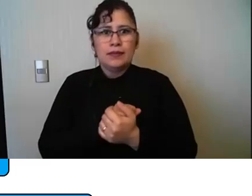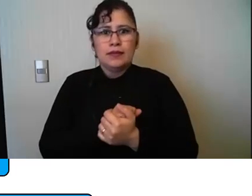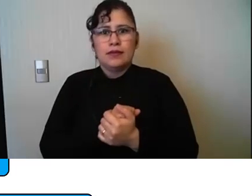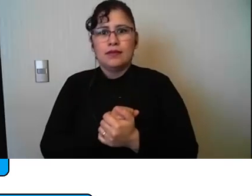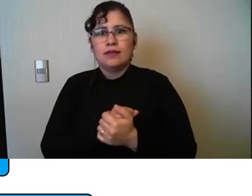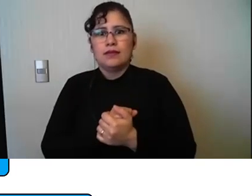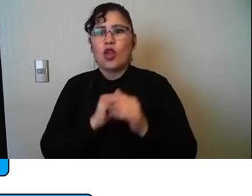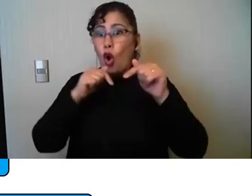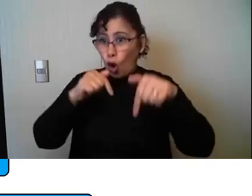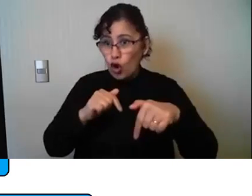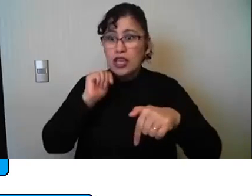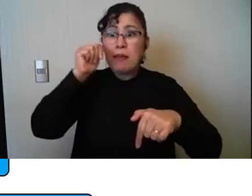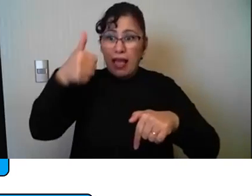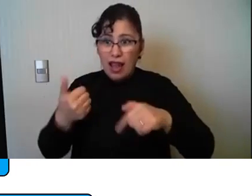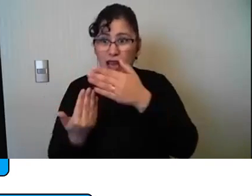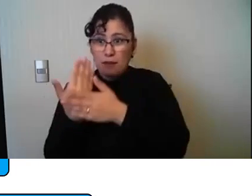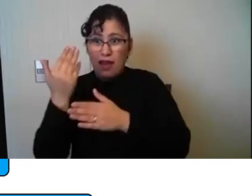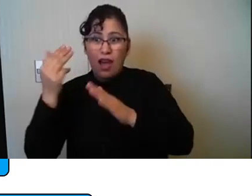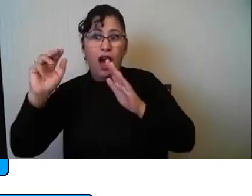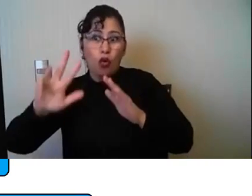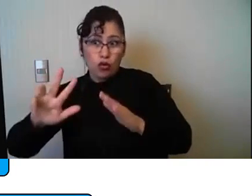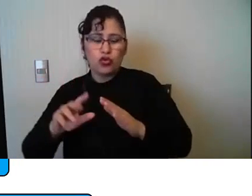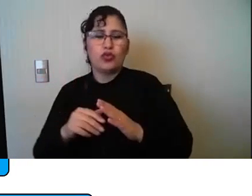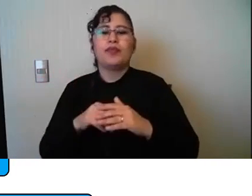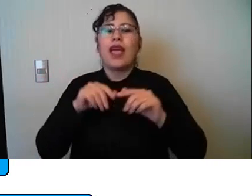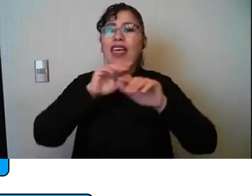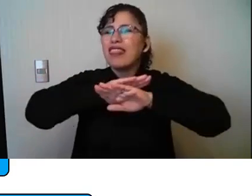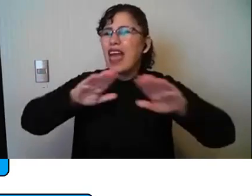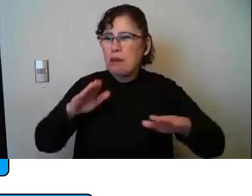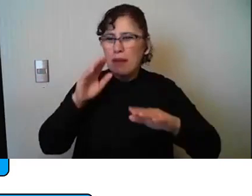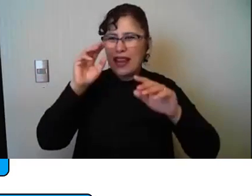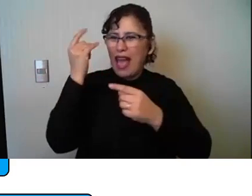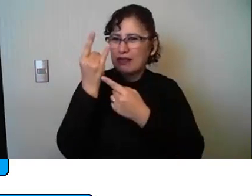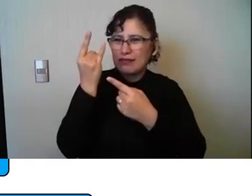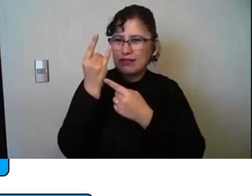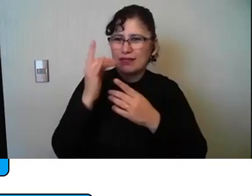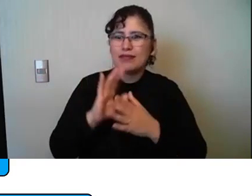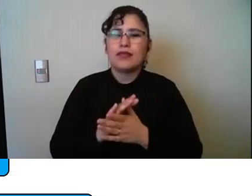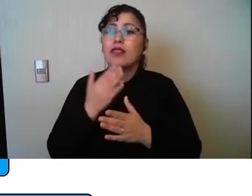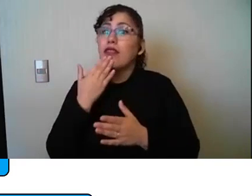entre hoy y mañana, además de entregarles información sobre